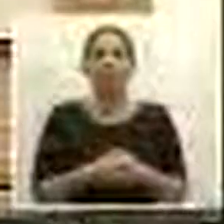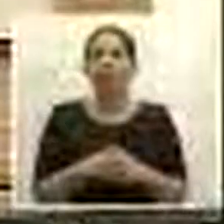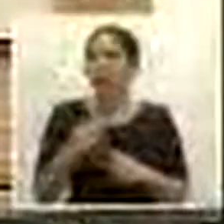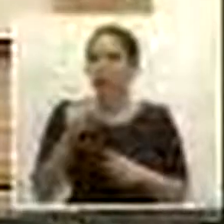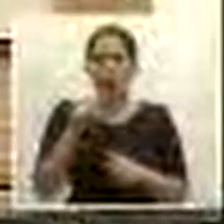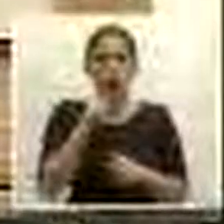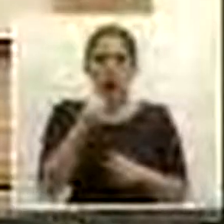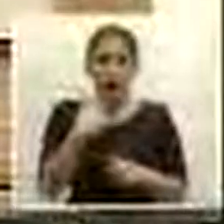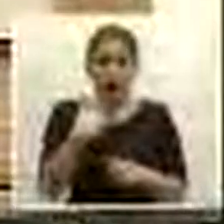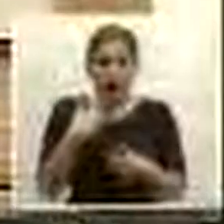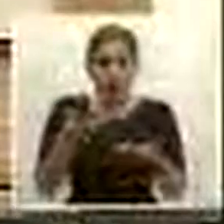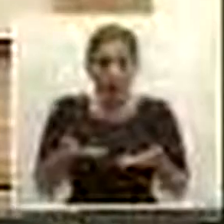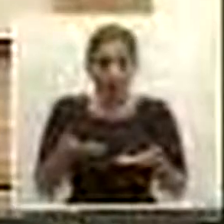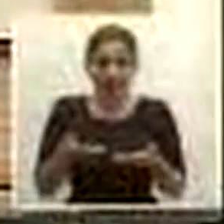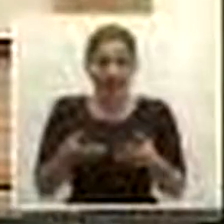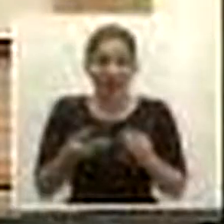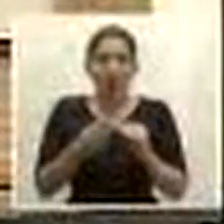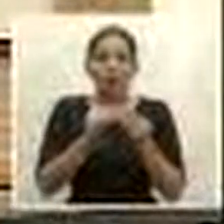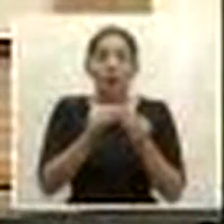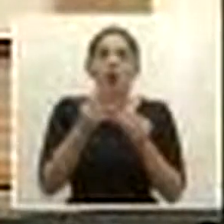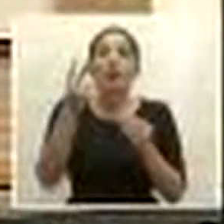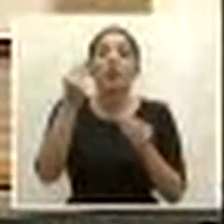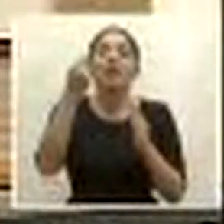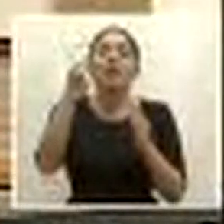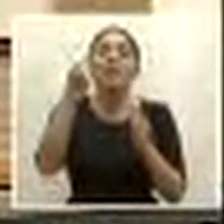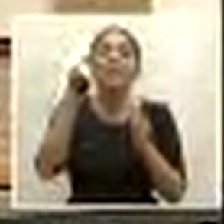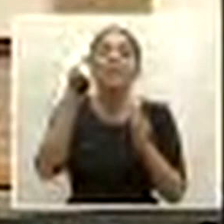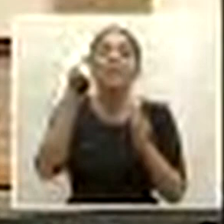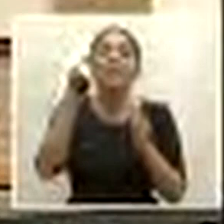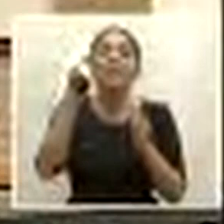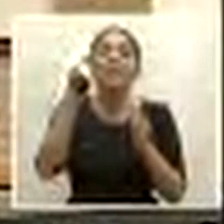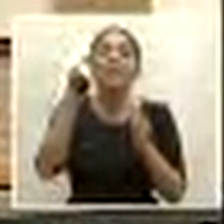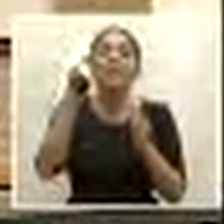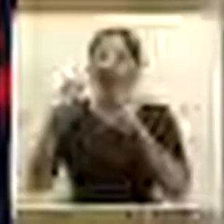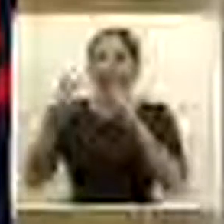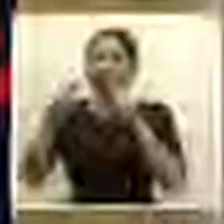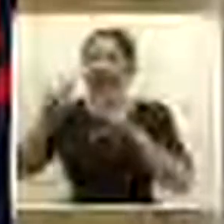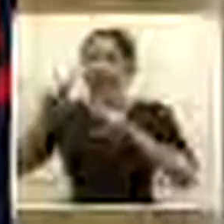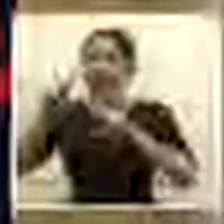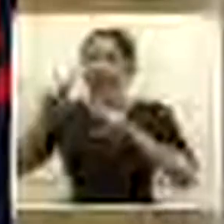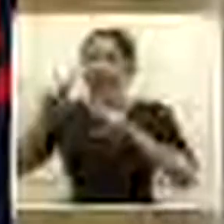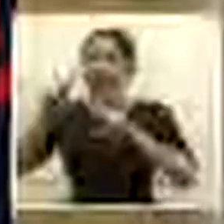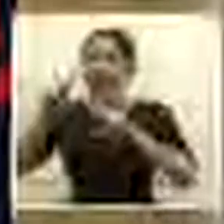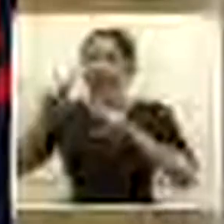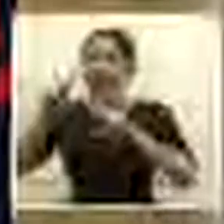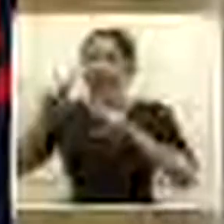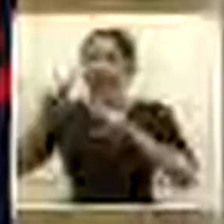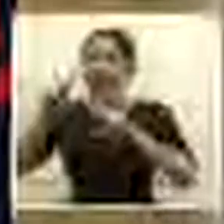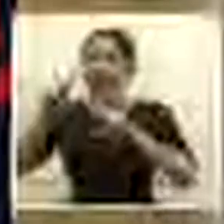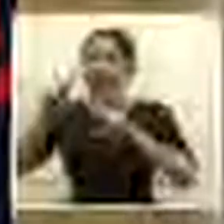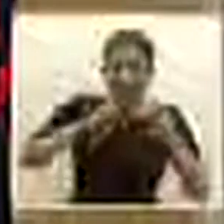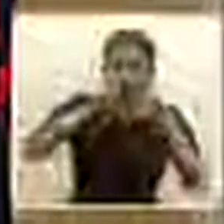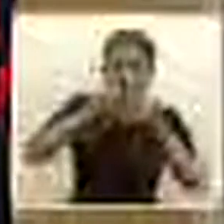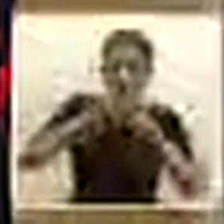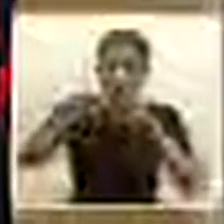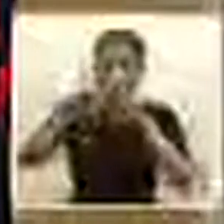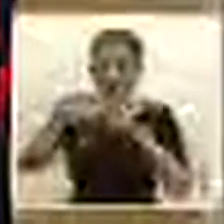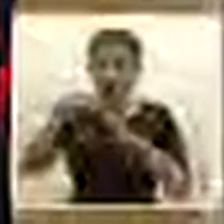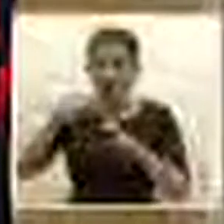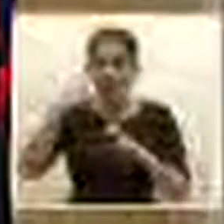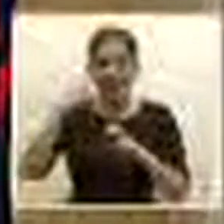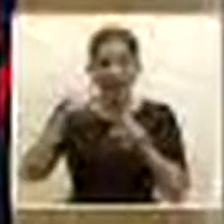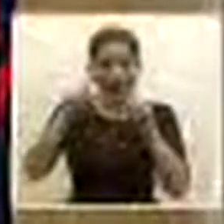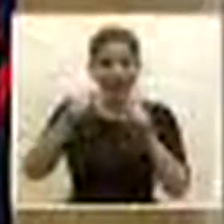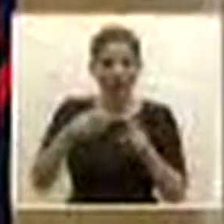no tengo el dato de cuánto es el inventario de pruebas o de kits para realización de pruebas